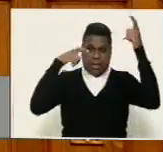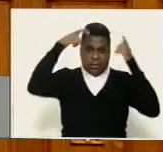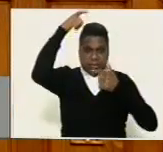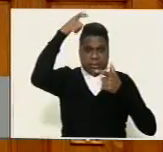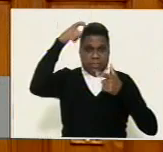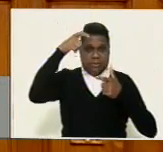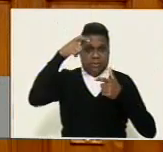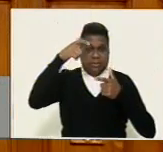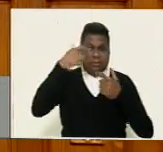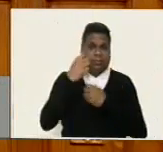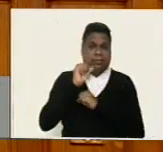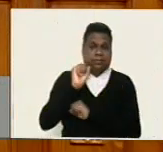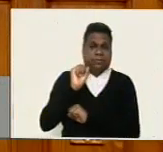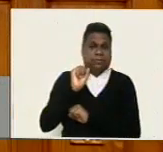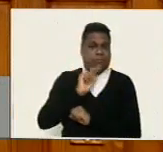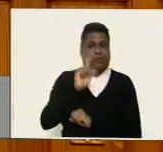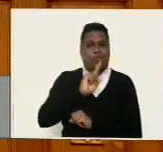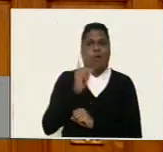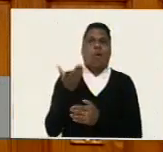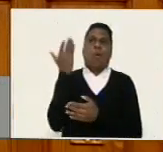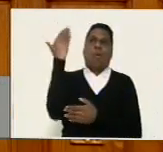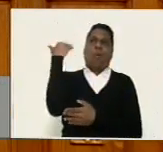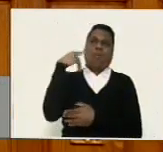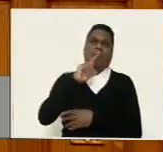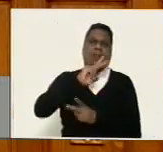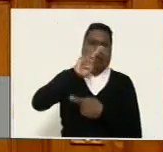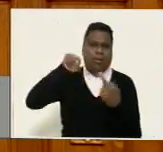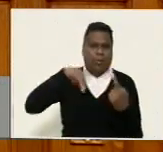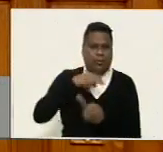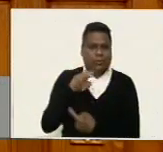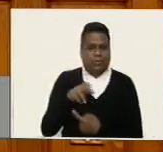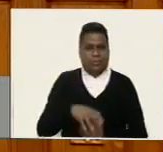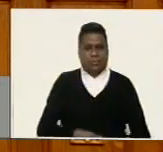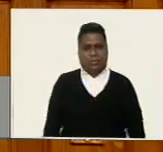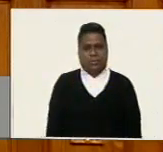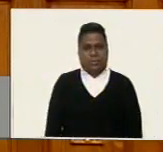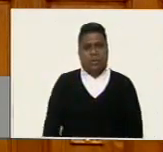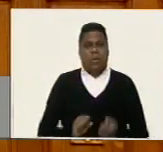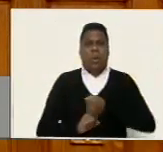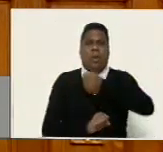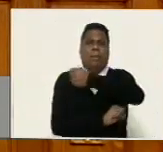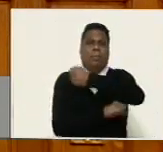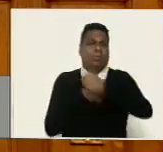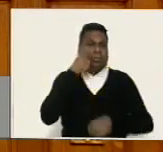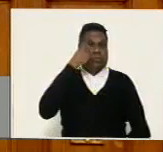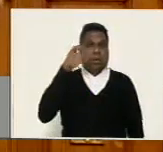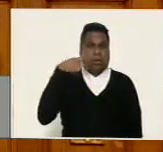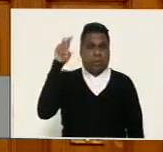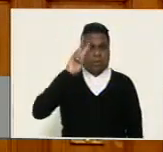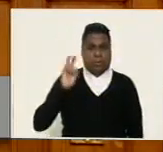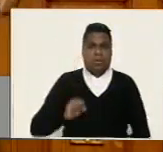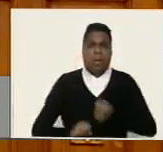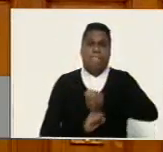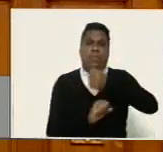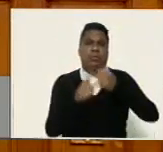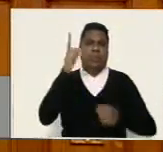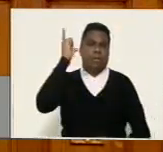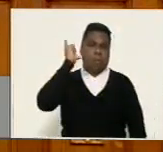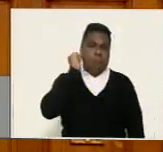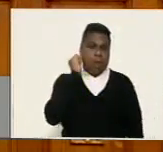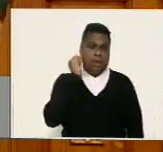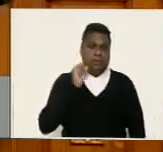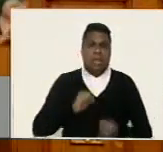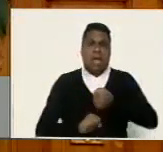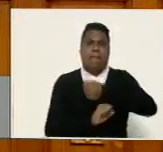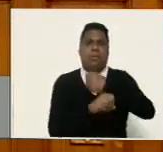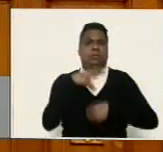hacer irreversible nuestra revolución, con el apoyo del pueblo venezolano, con el apoyo de las mujeres, con el apoyo